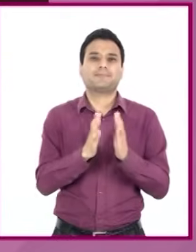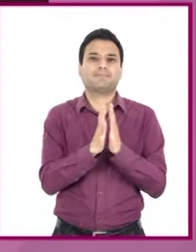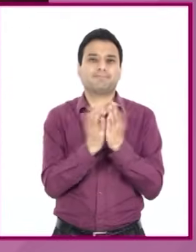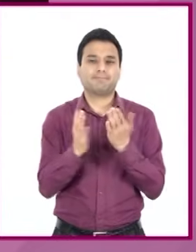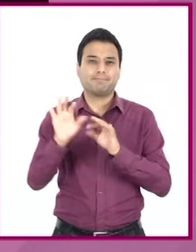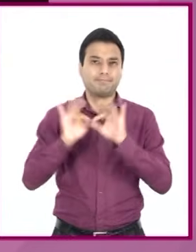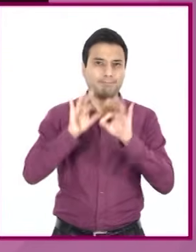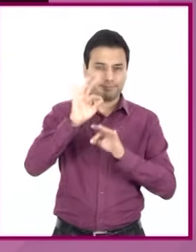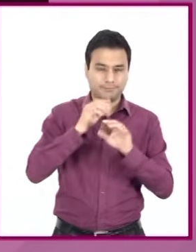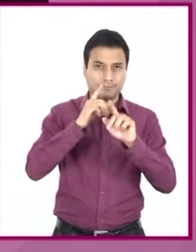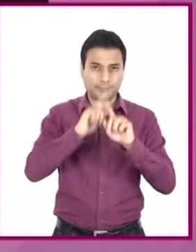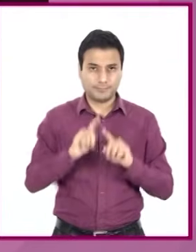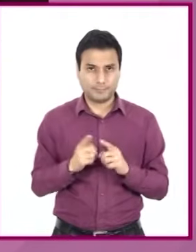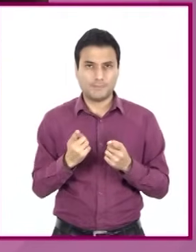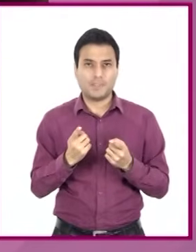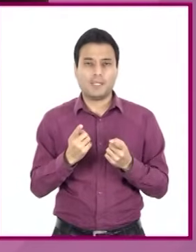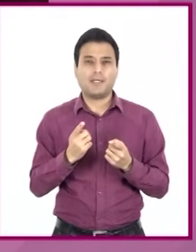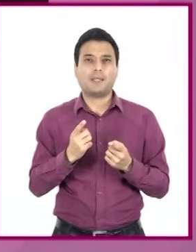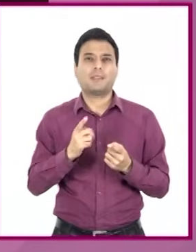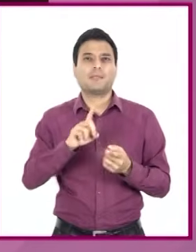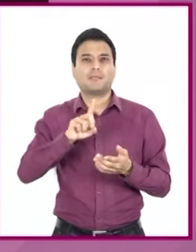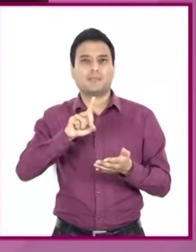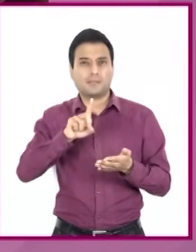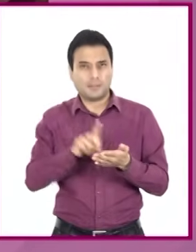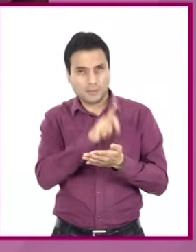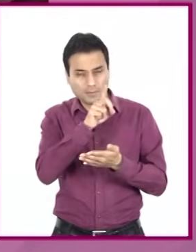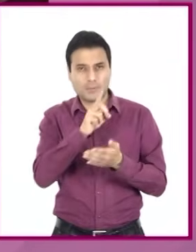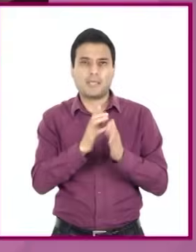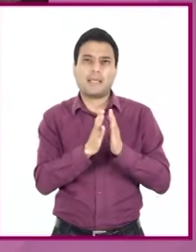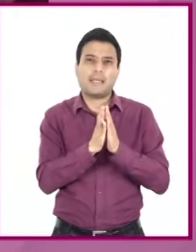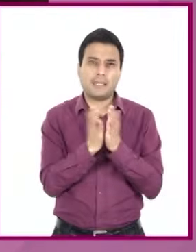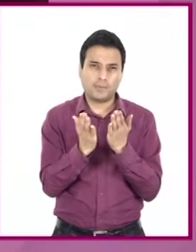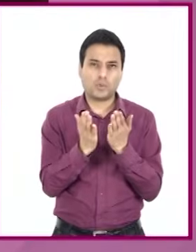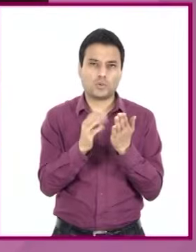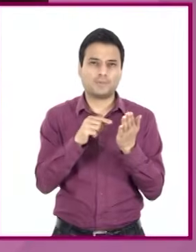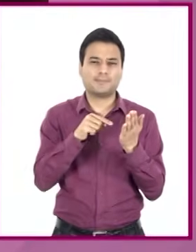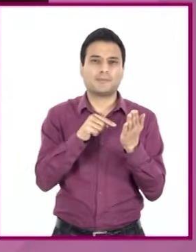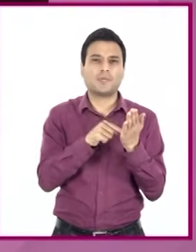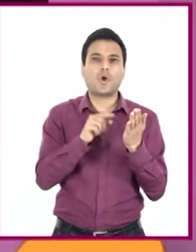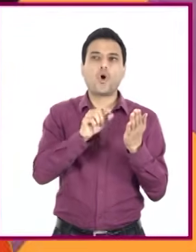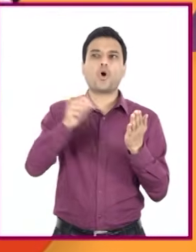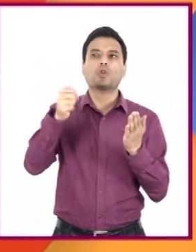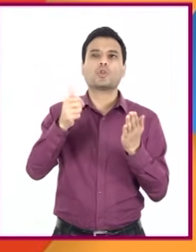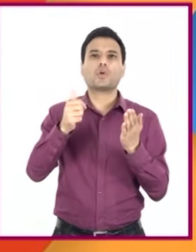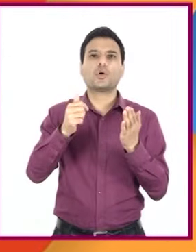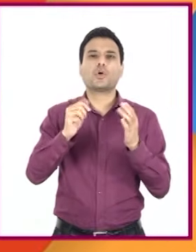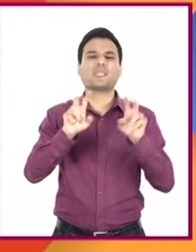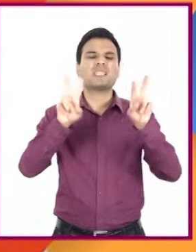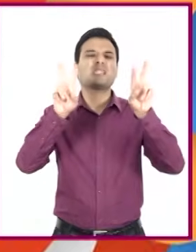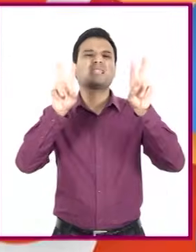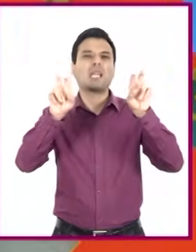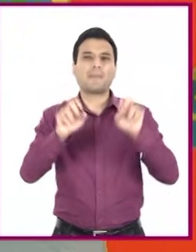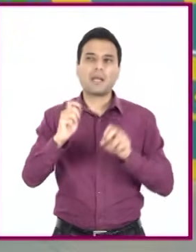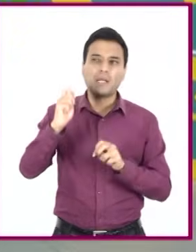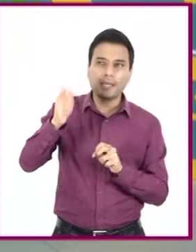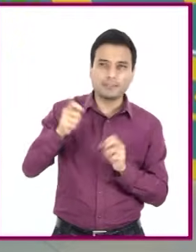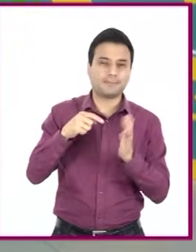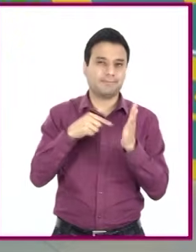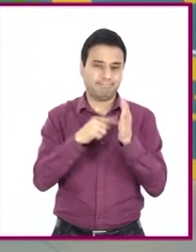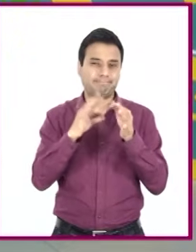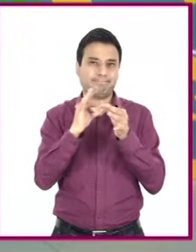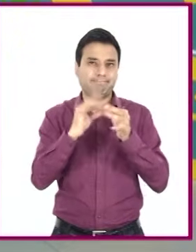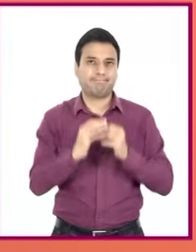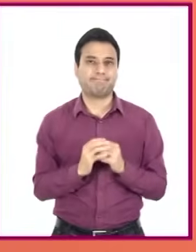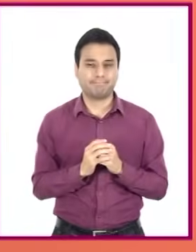directorios, libros o artículos que interpretan otros trabajos o investigaciones. Maestra,